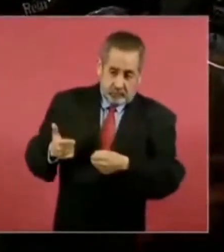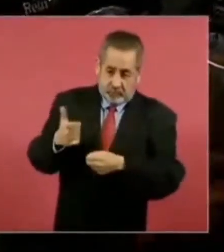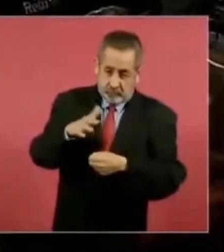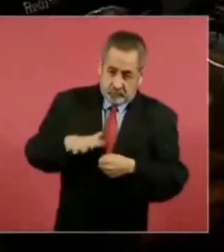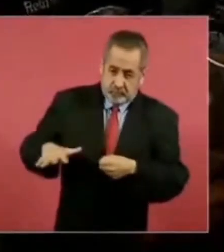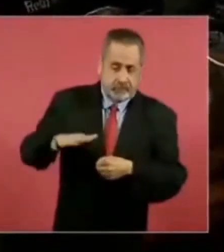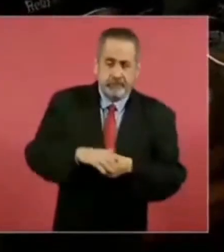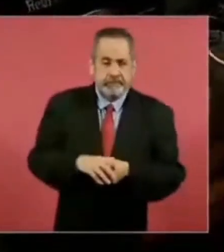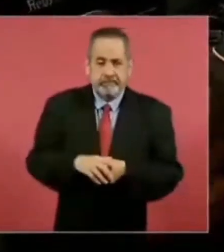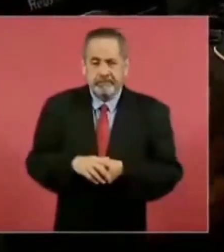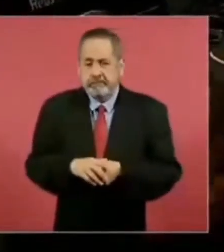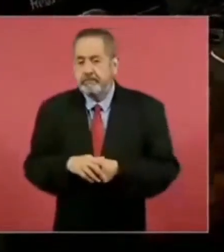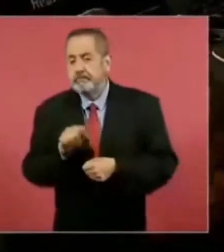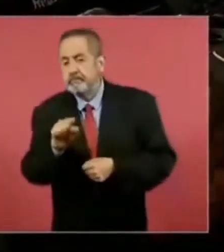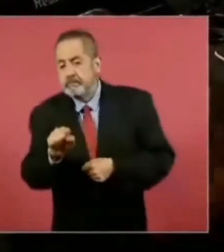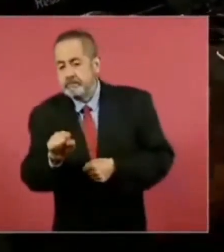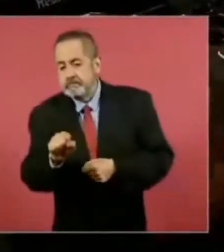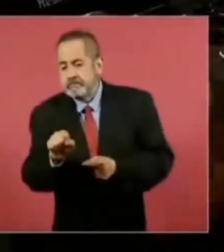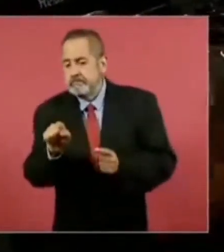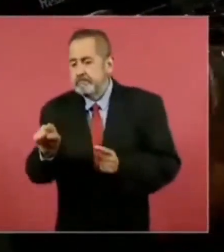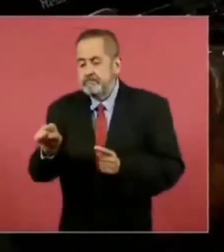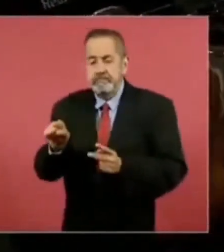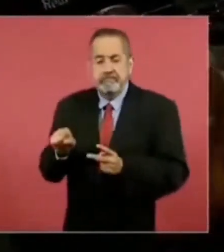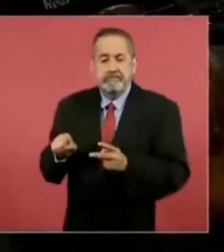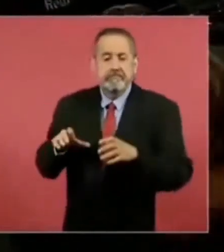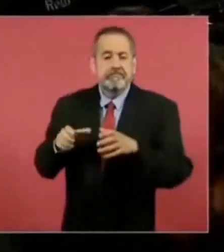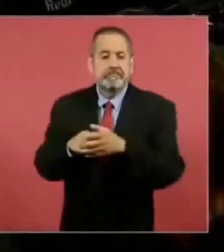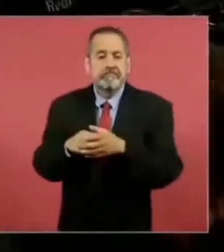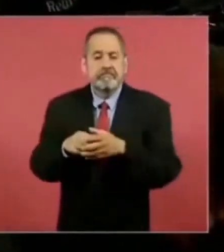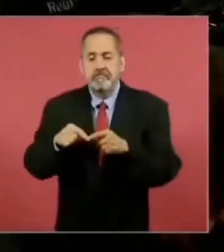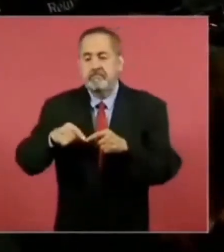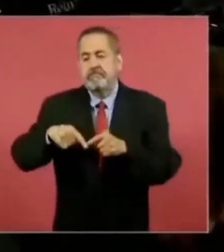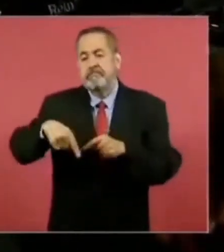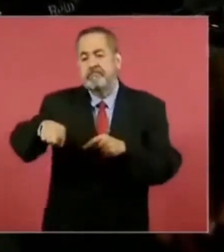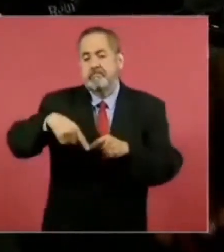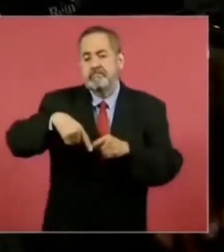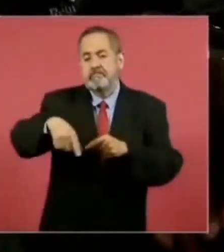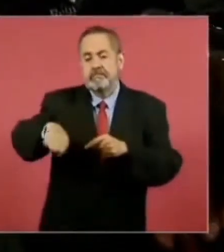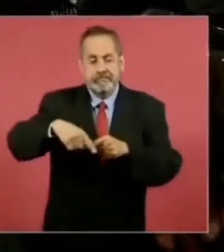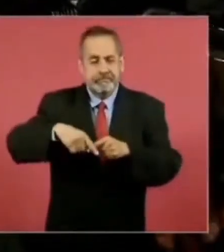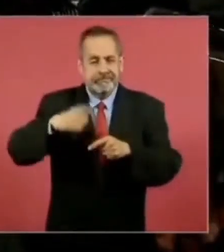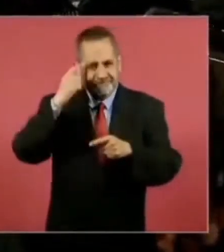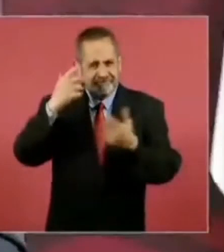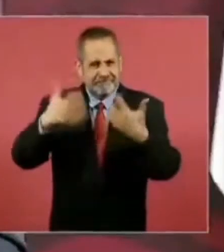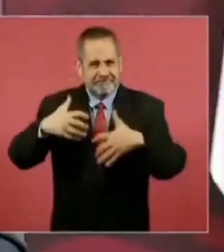sino de el corredor industrial.